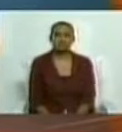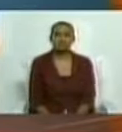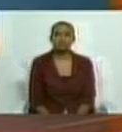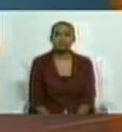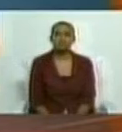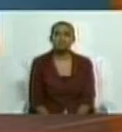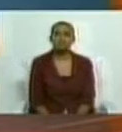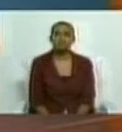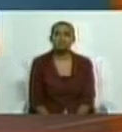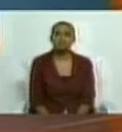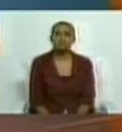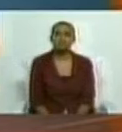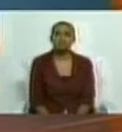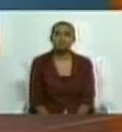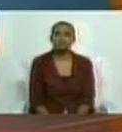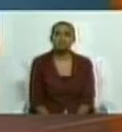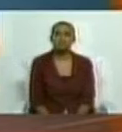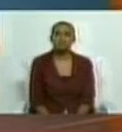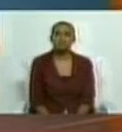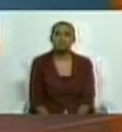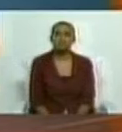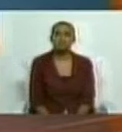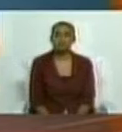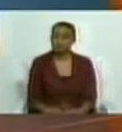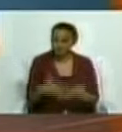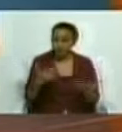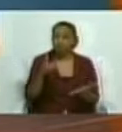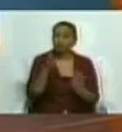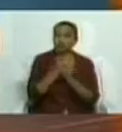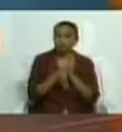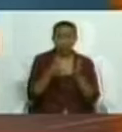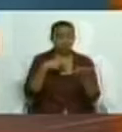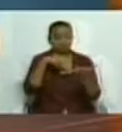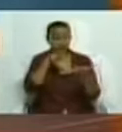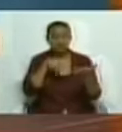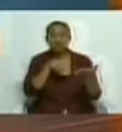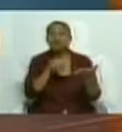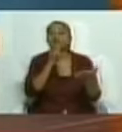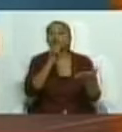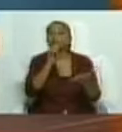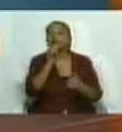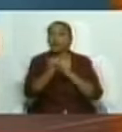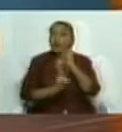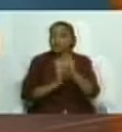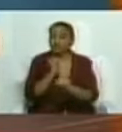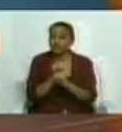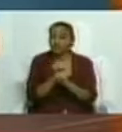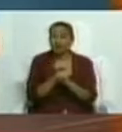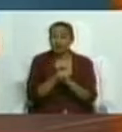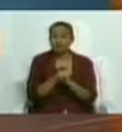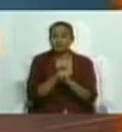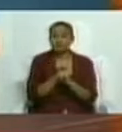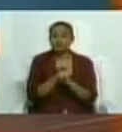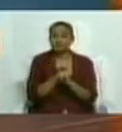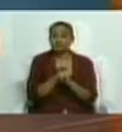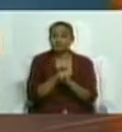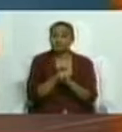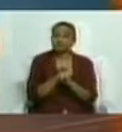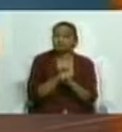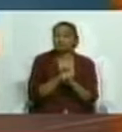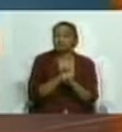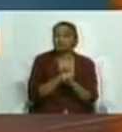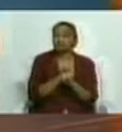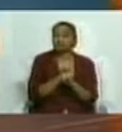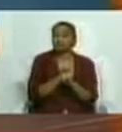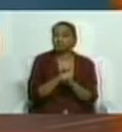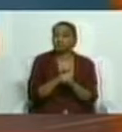hacemos de las informaciones internacionales se ha podido comprobar que aquellos detenidos en otros países a quienes